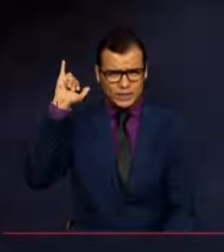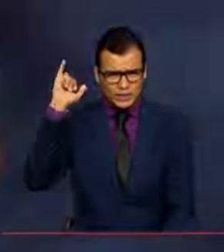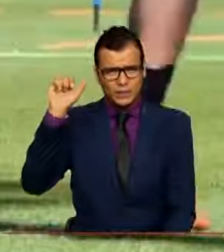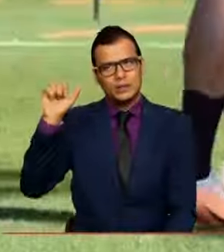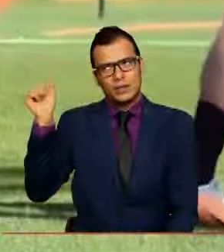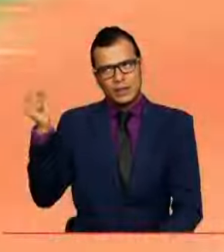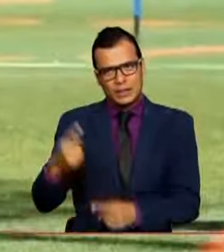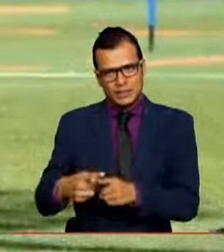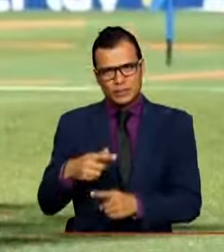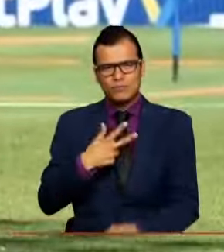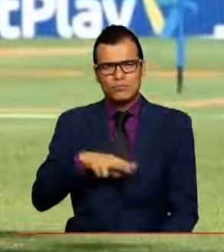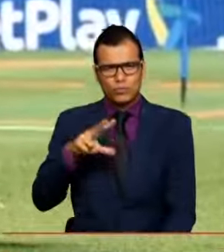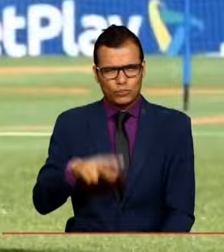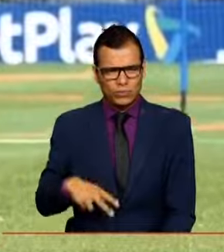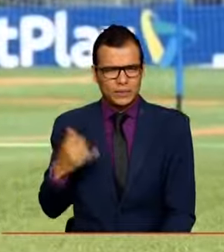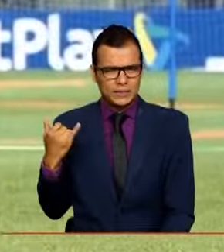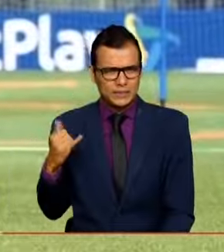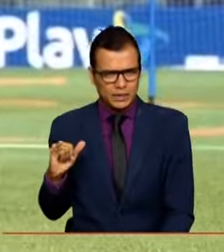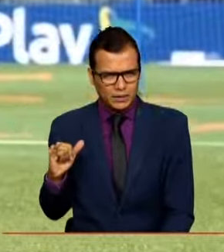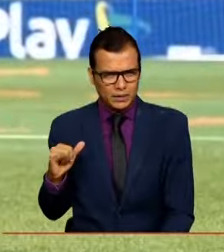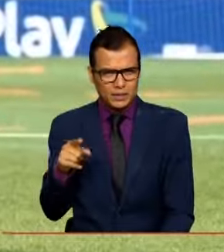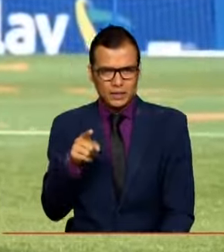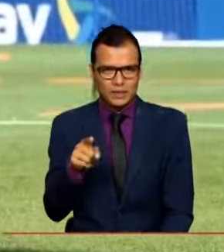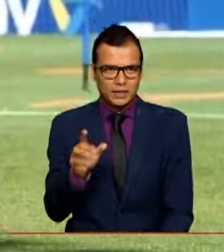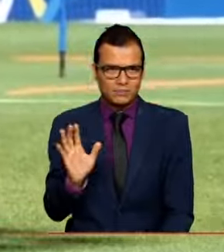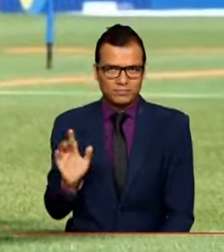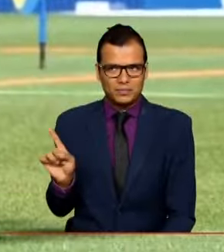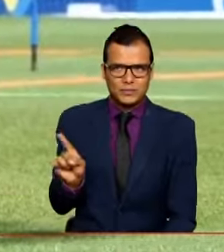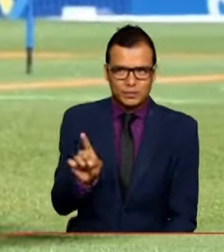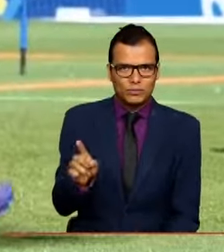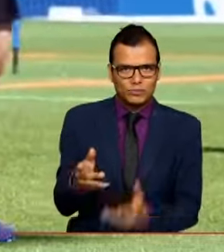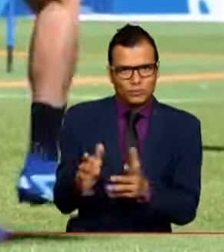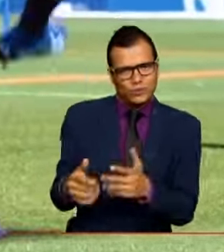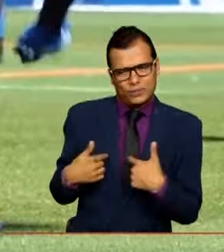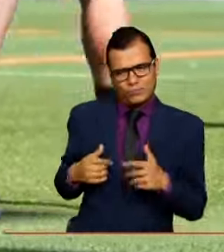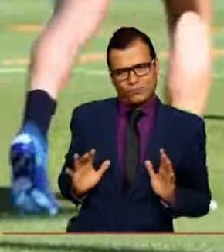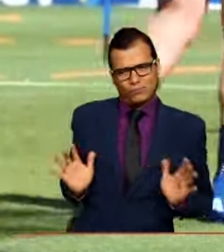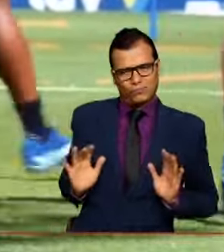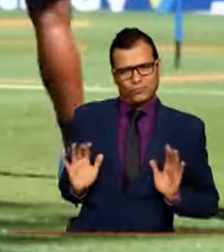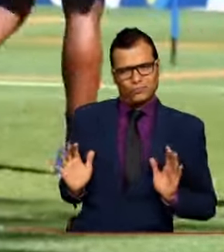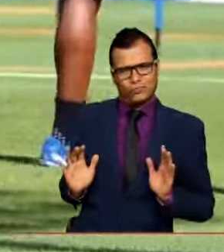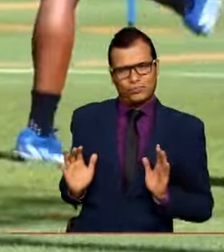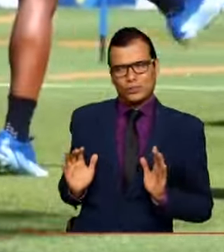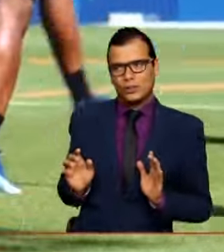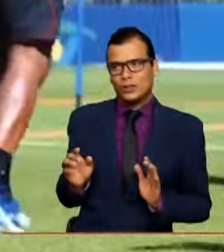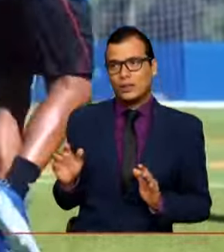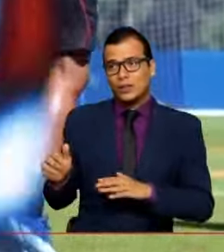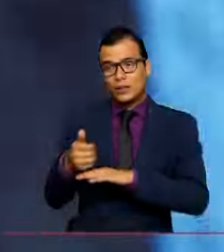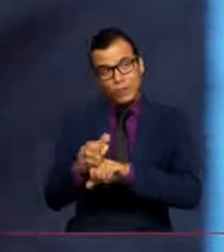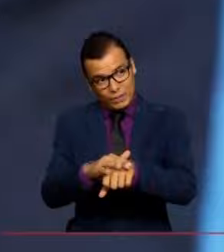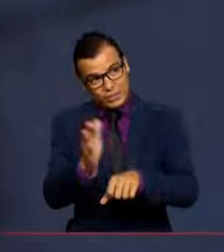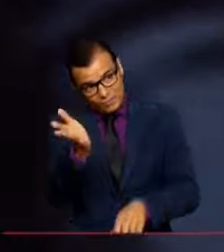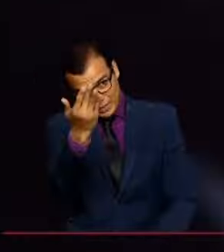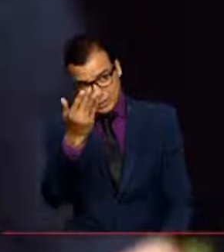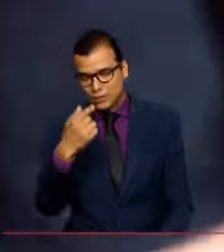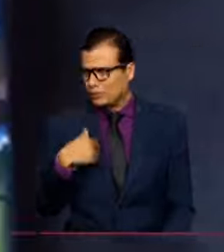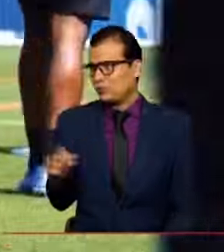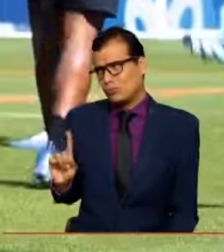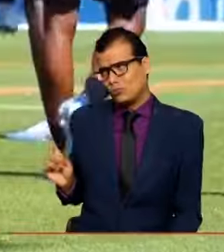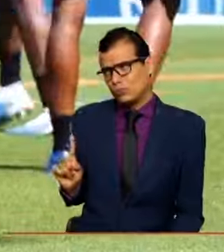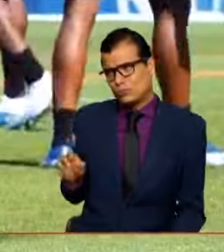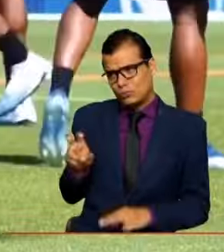Porto, y no quería salir. Cuando José lo quería sacar, venía y pedía por favor que no quería salir, siempre